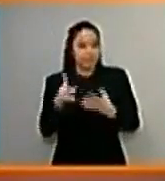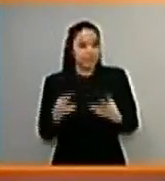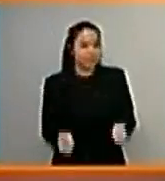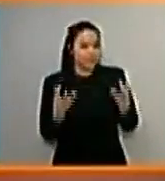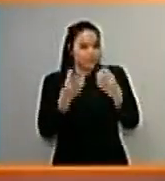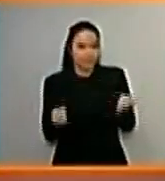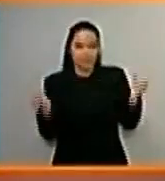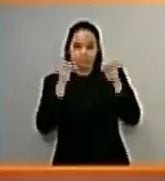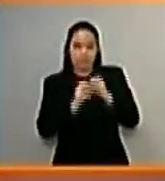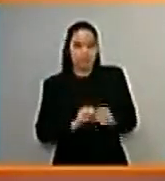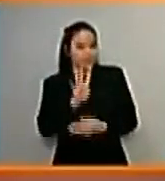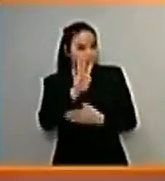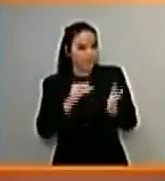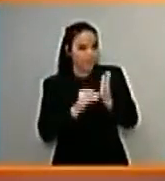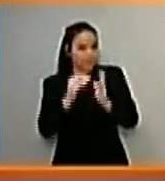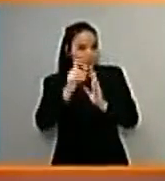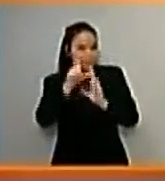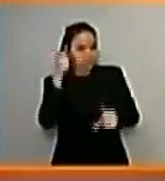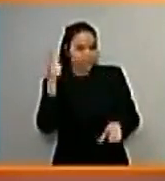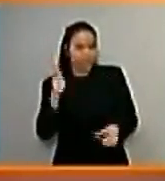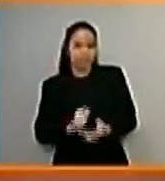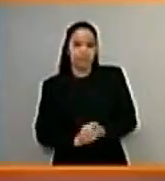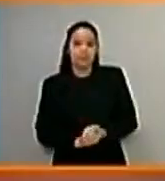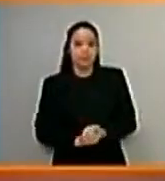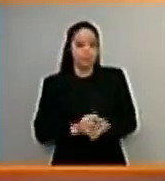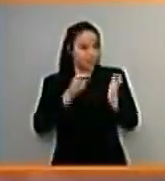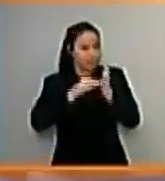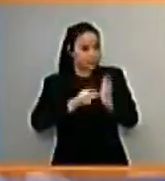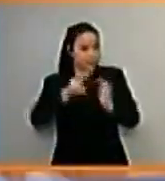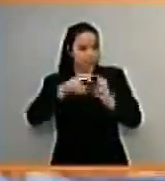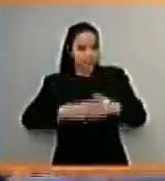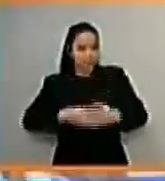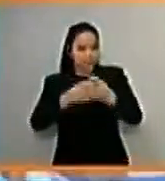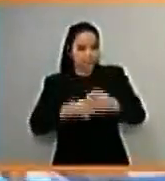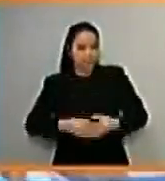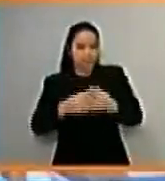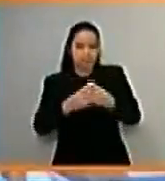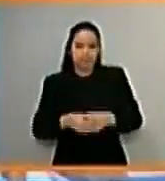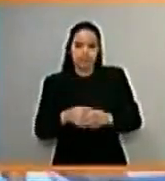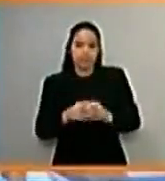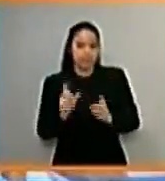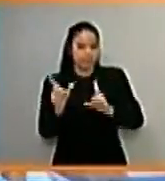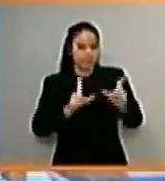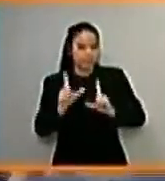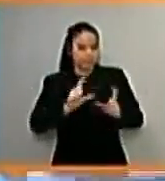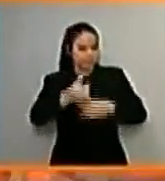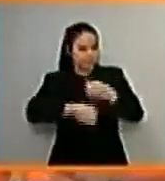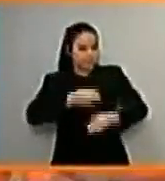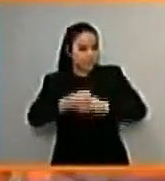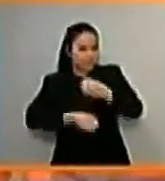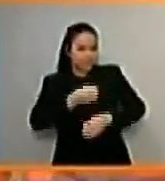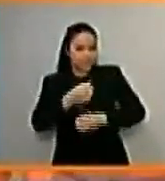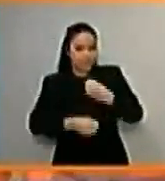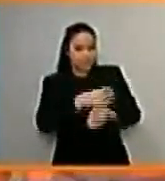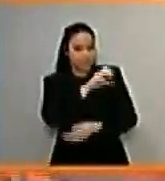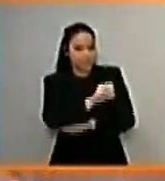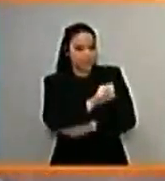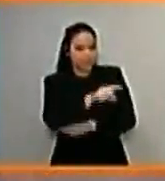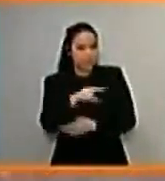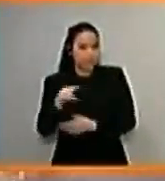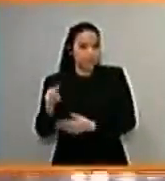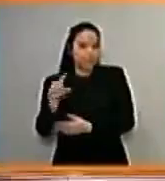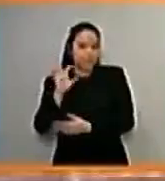de más de 4 millones de lempiras. Demuestro que ambas de nuestras máquinas ya están listas, cada una con 10 esferas en el orden del